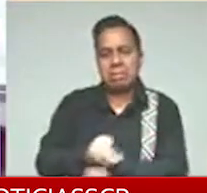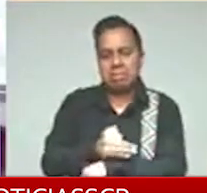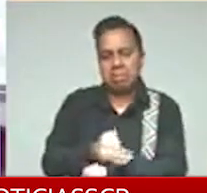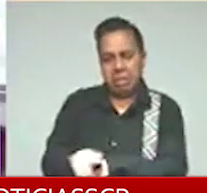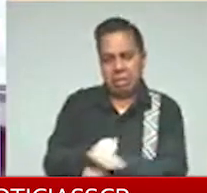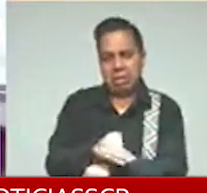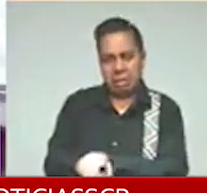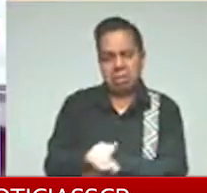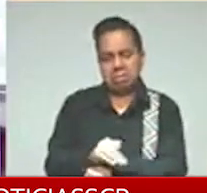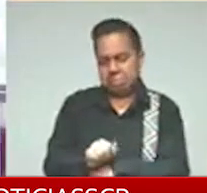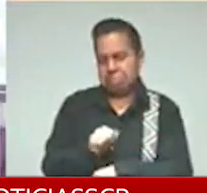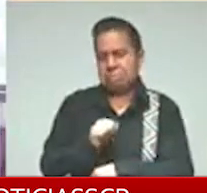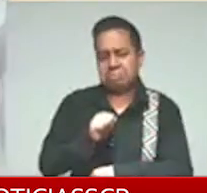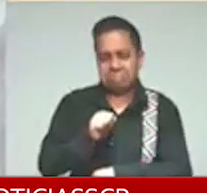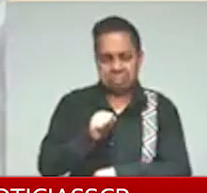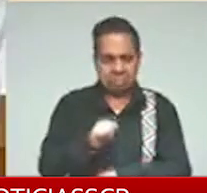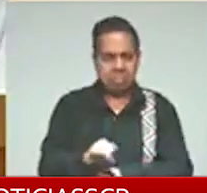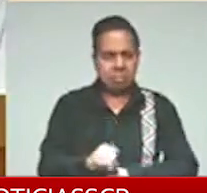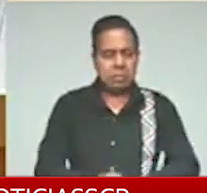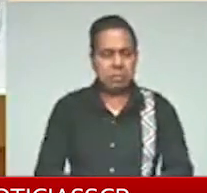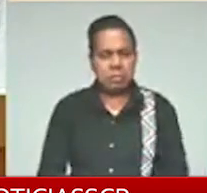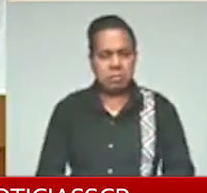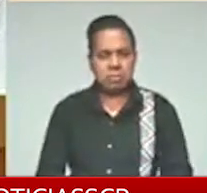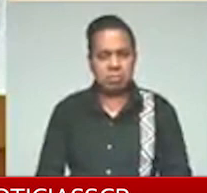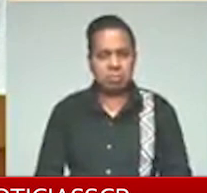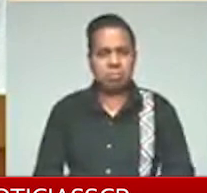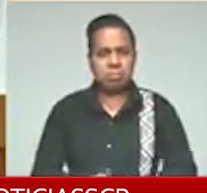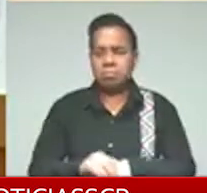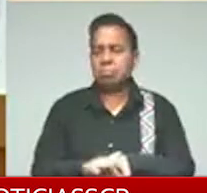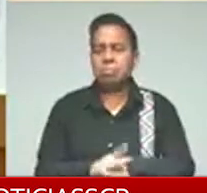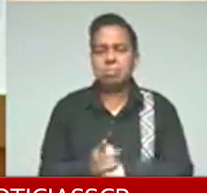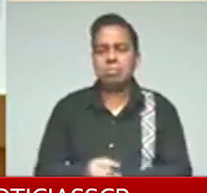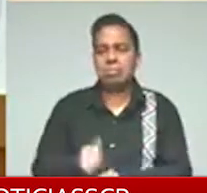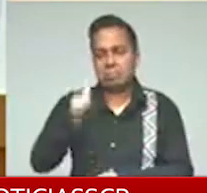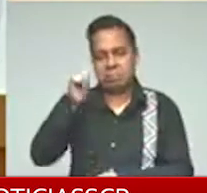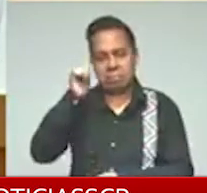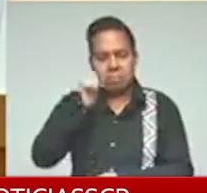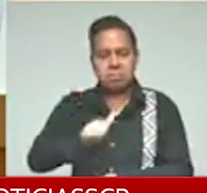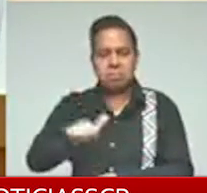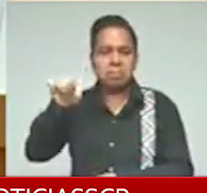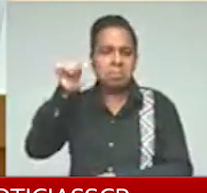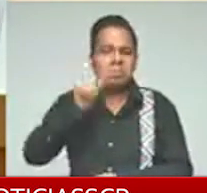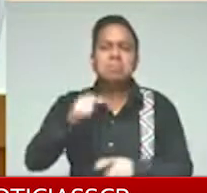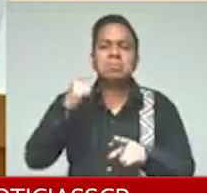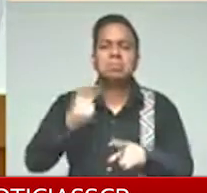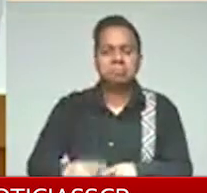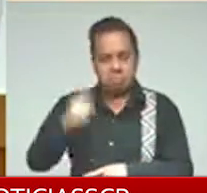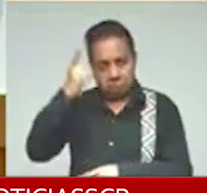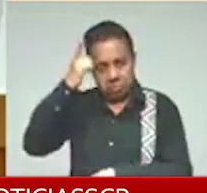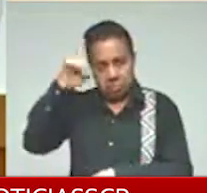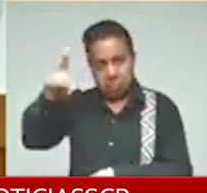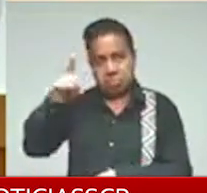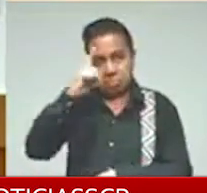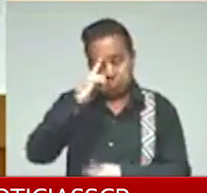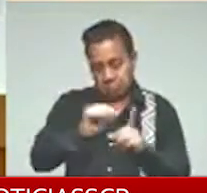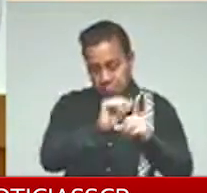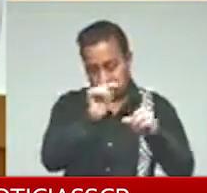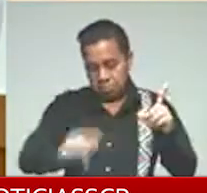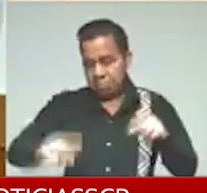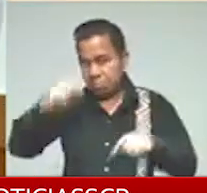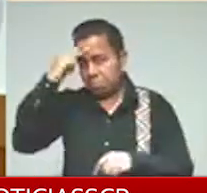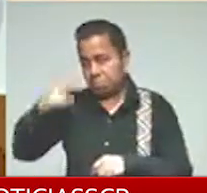o concesionado porque siempre ha pertenecido a la nación.